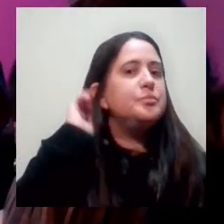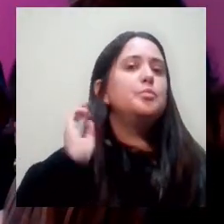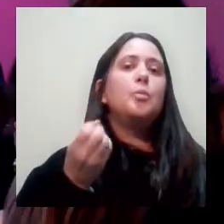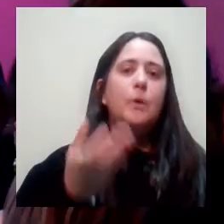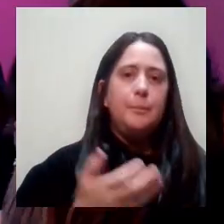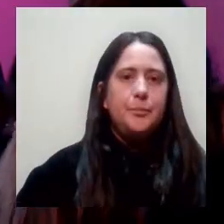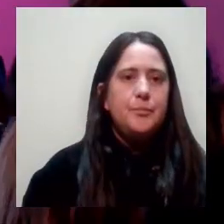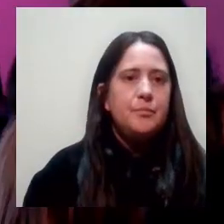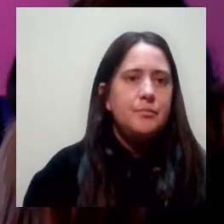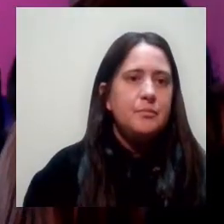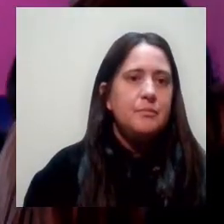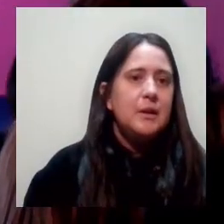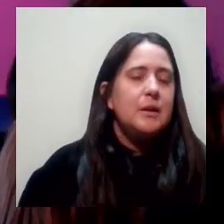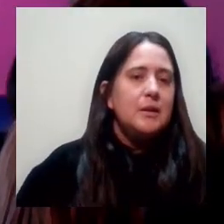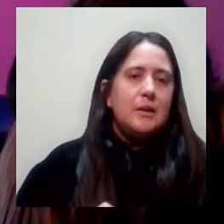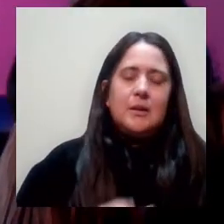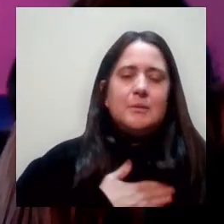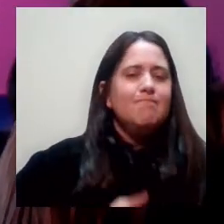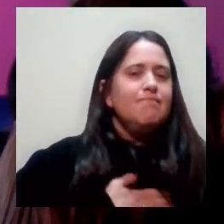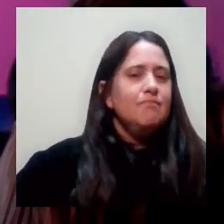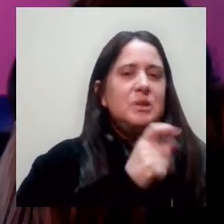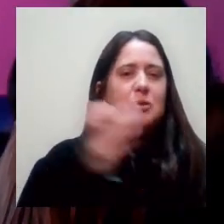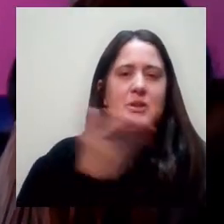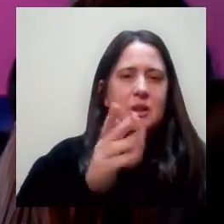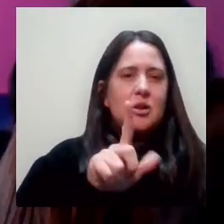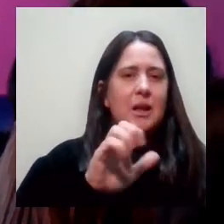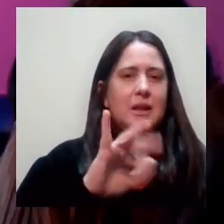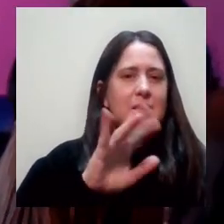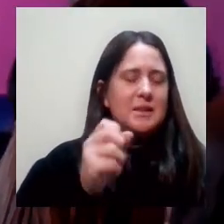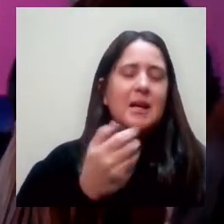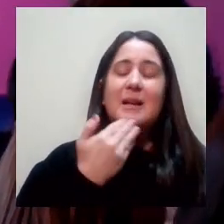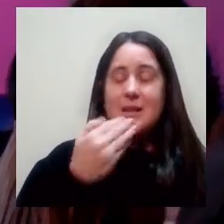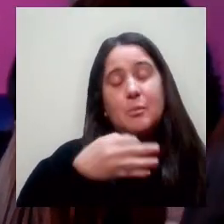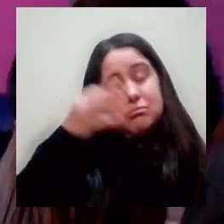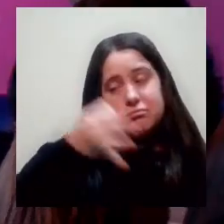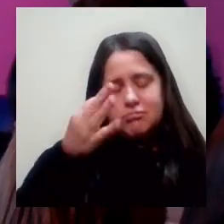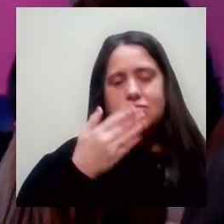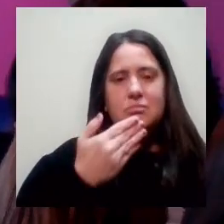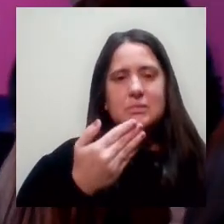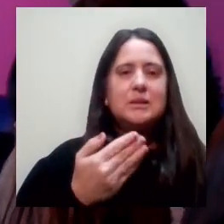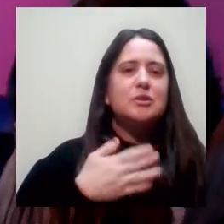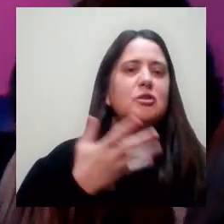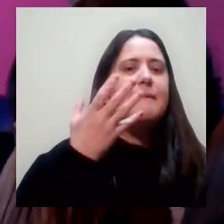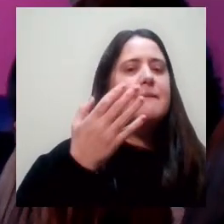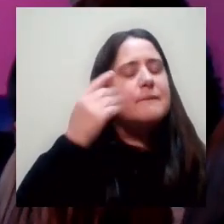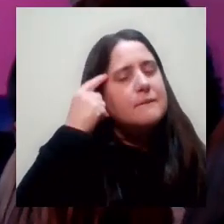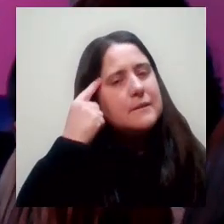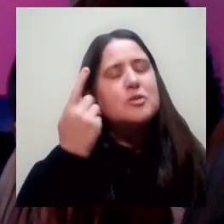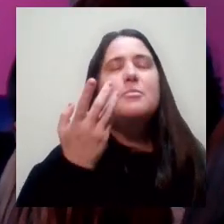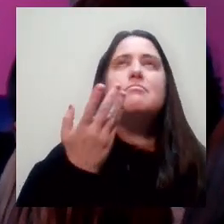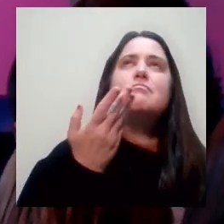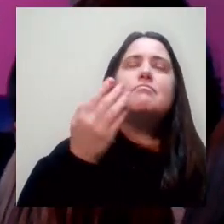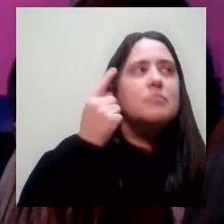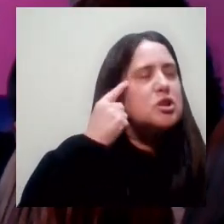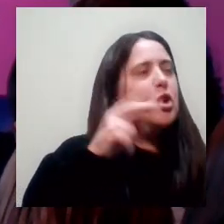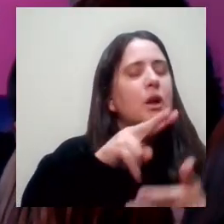no puedo estar más de acuerdo con Leticia. Gracias, Leticia, por todo lo que traes. A mí me gusta pensar la lectura como